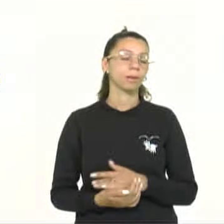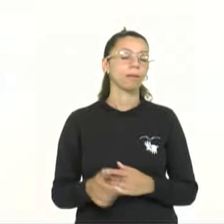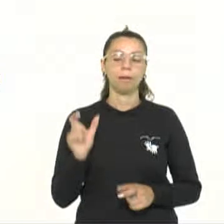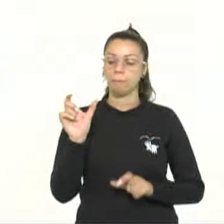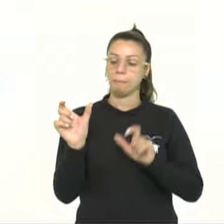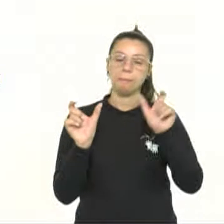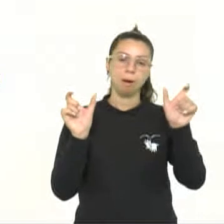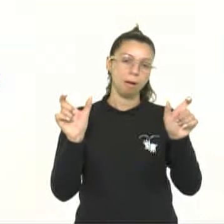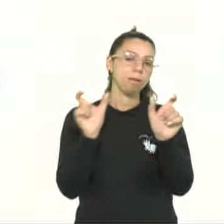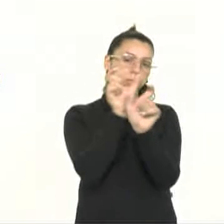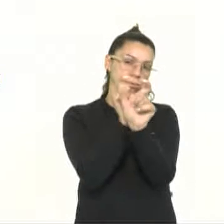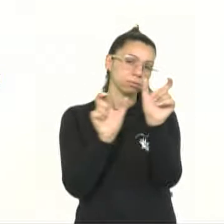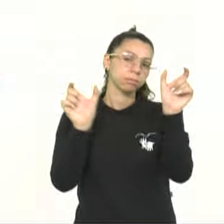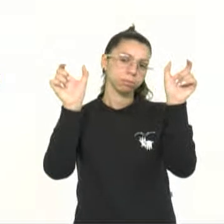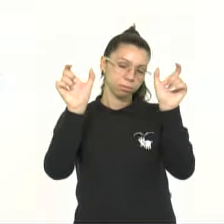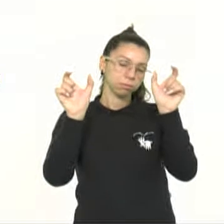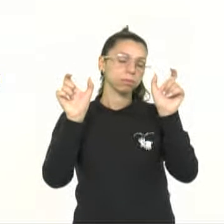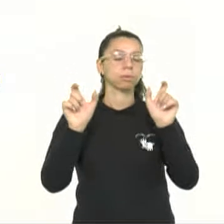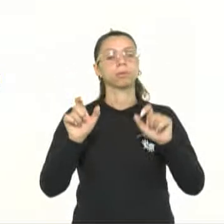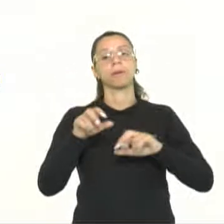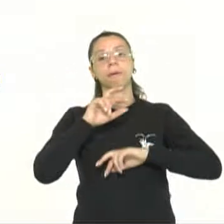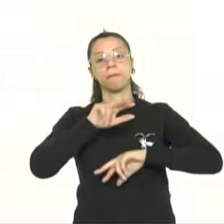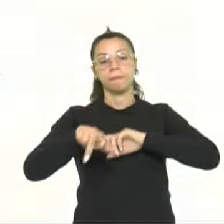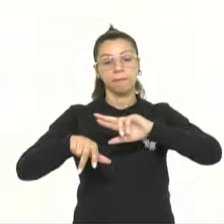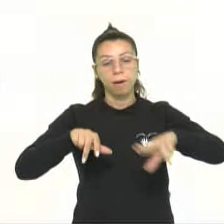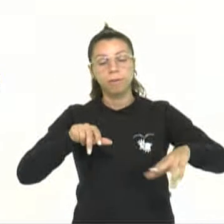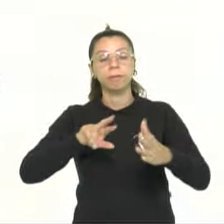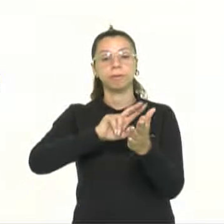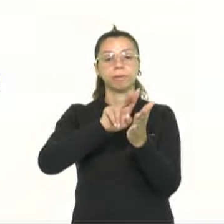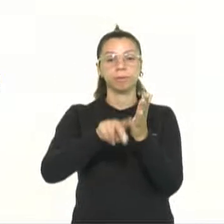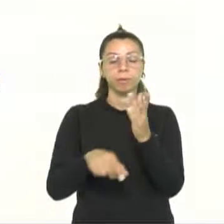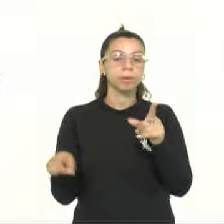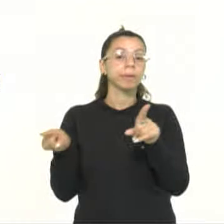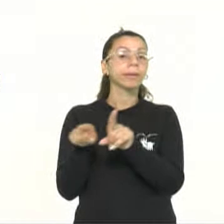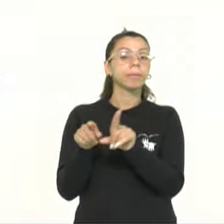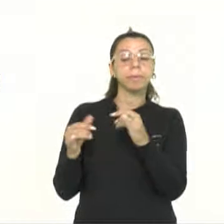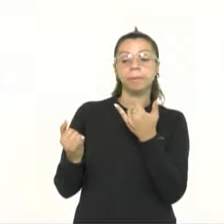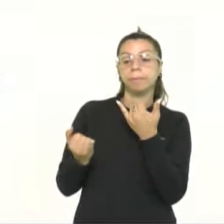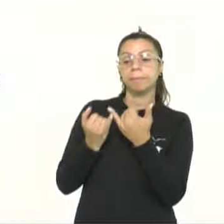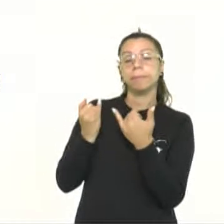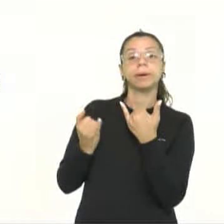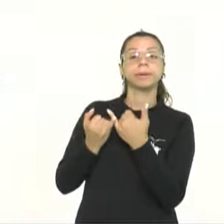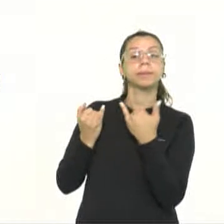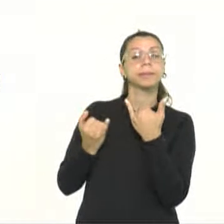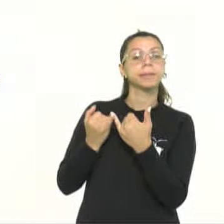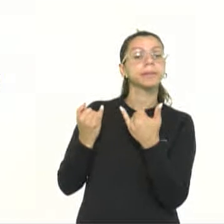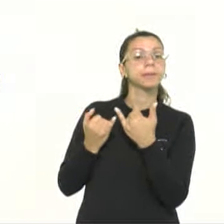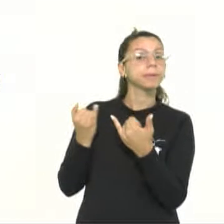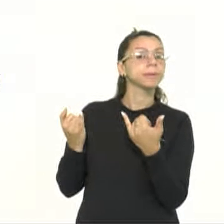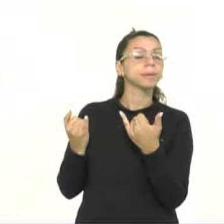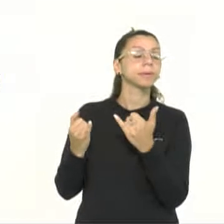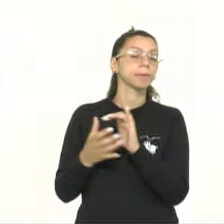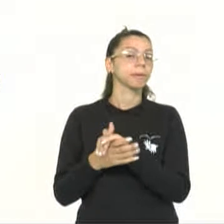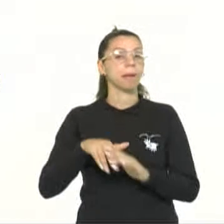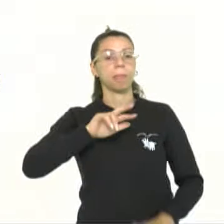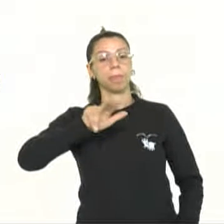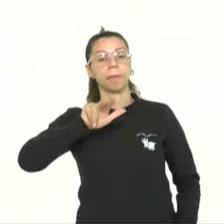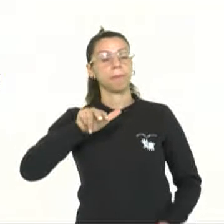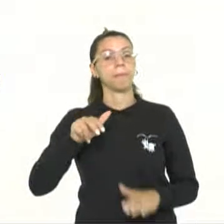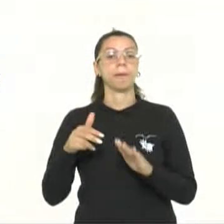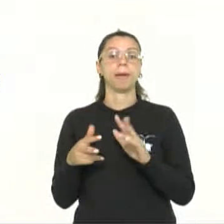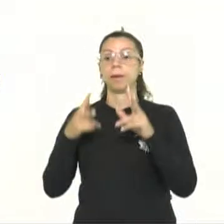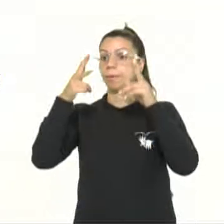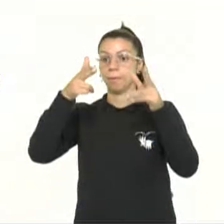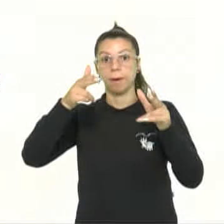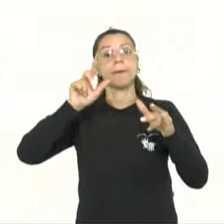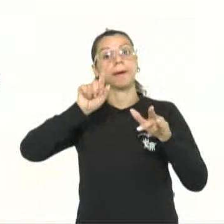palavras sinônimas aqui, né? Variedade, dessemejanza, que são distintos, diferentes, não são parecidos.